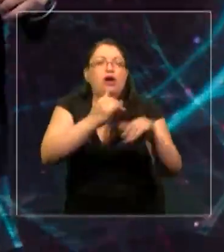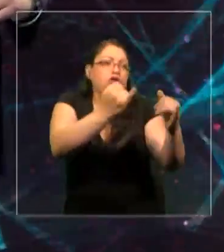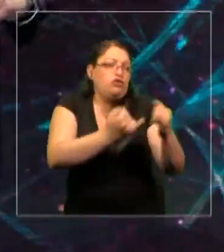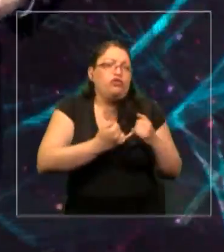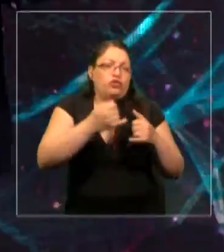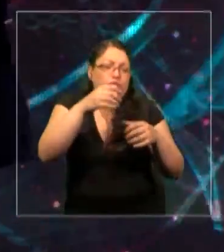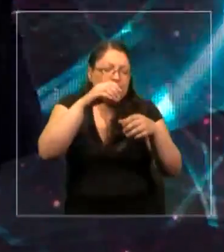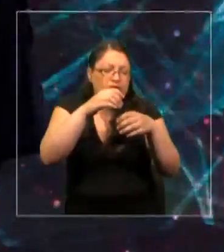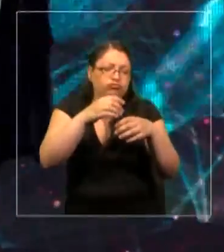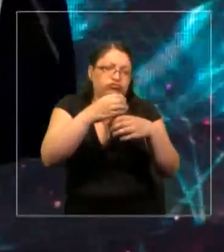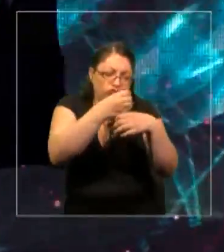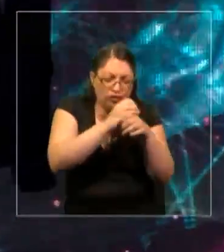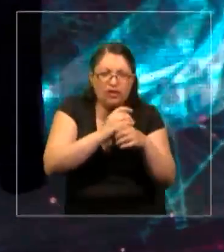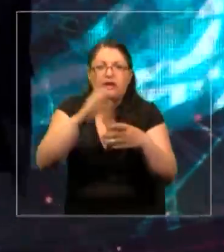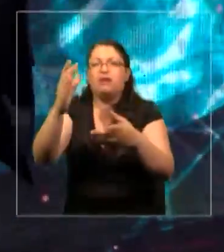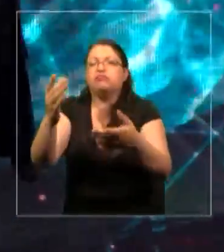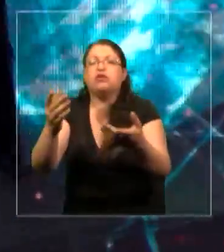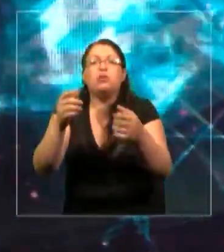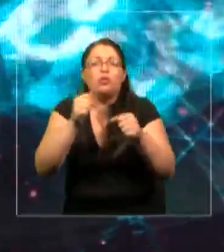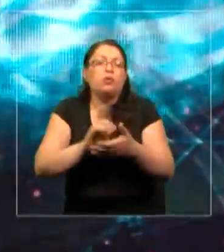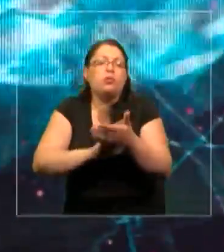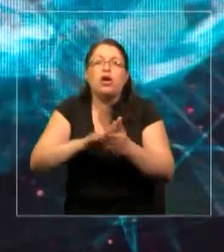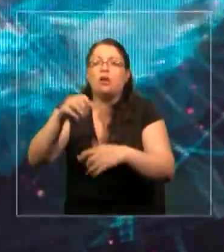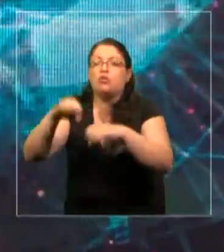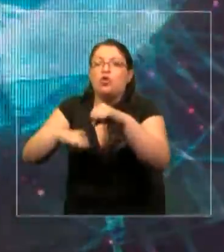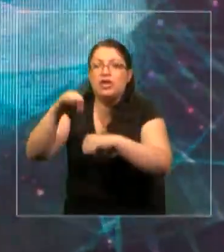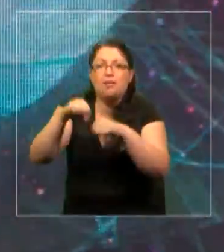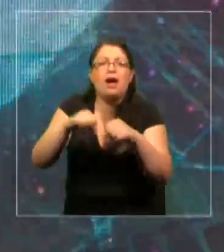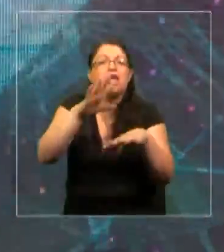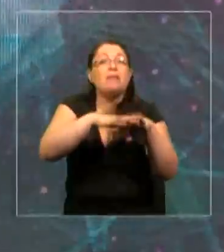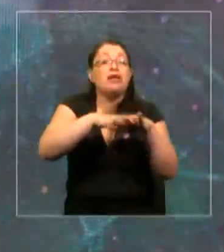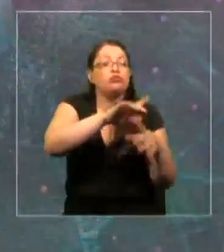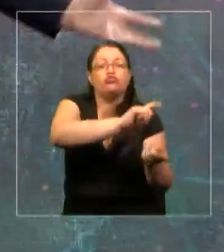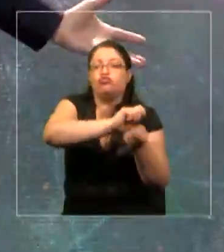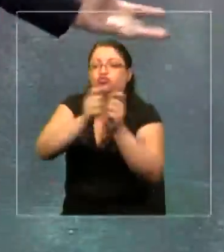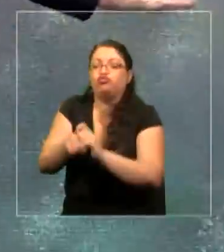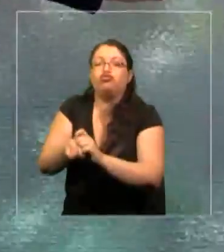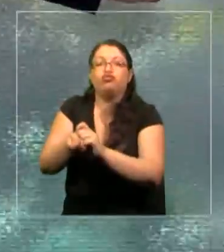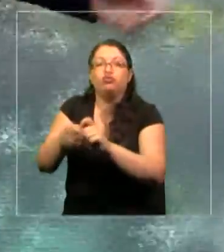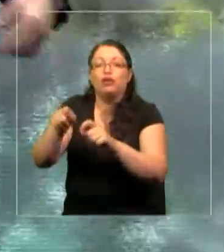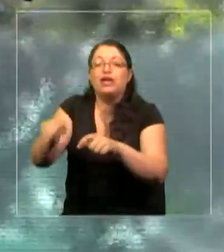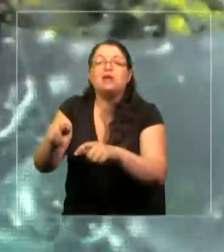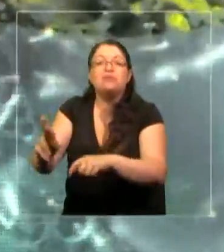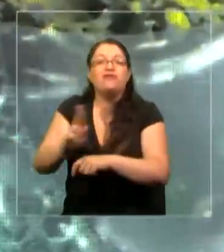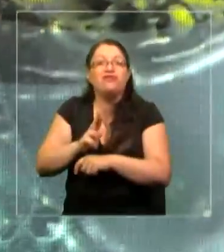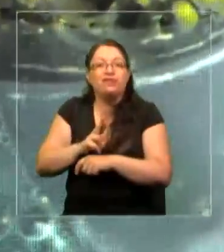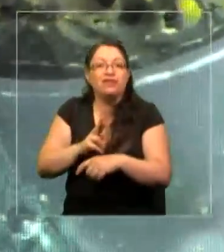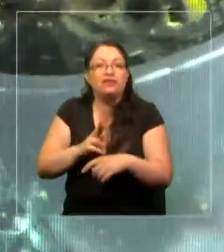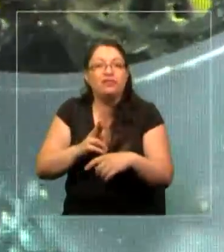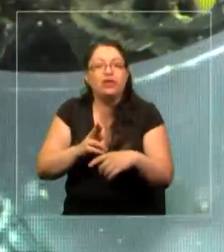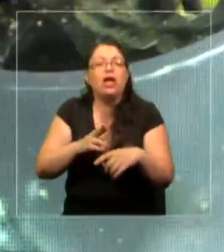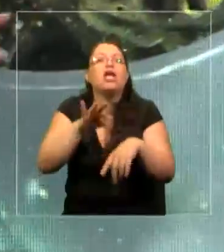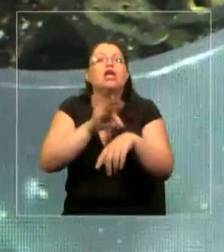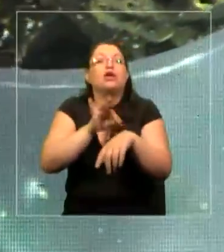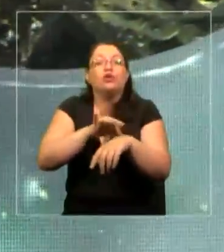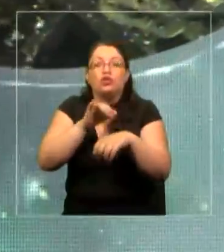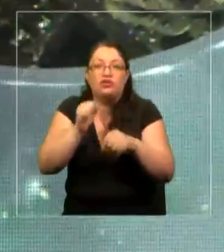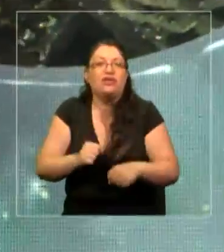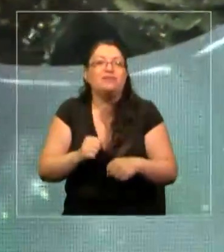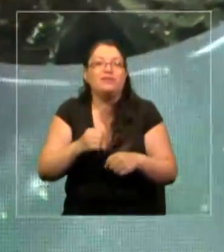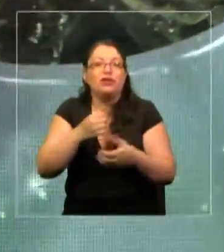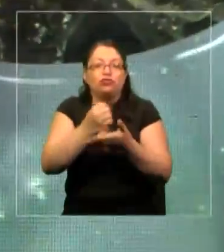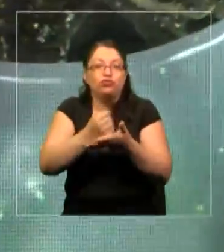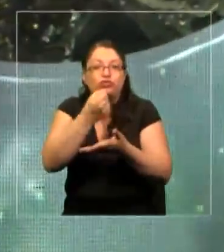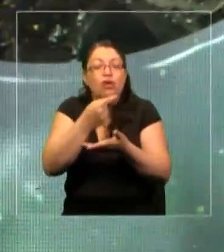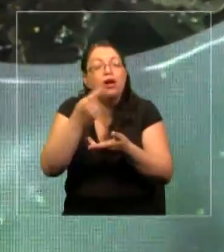y alimentar a una máquina con un algoritmo y va a presentar respuesta y el doctor sabe tratarlo. Y la